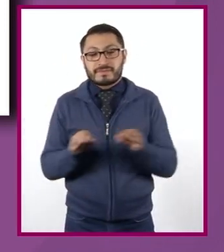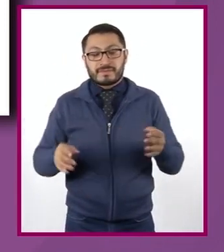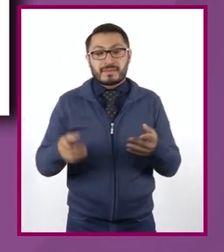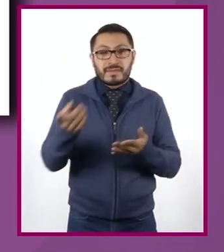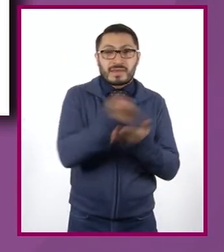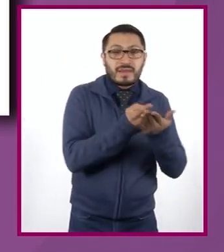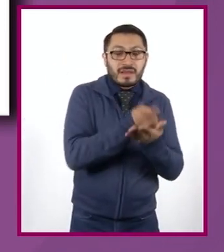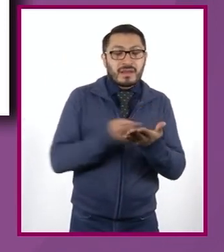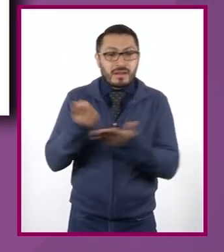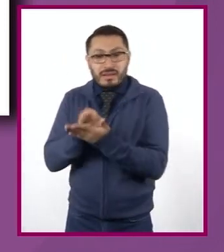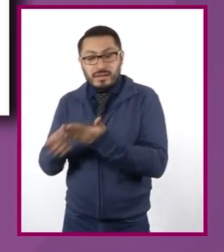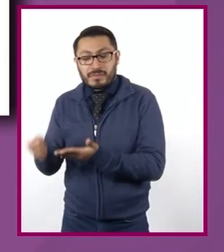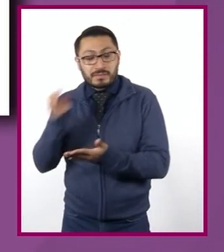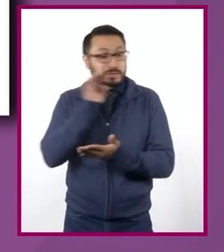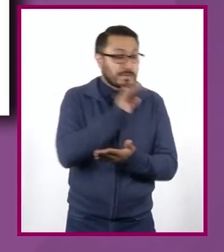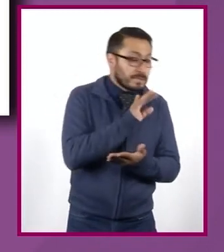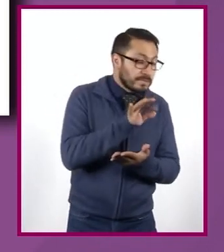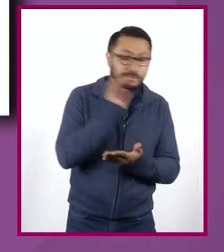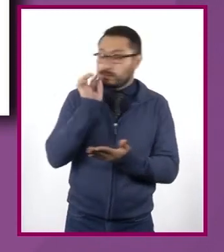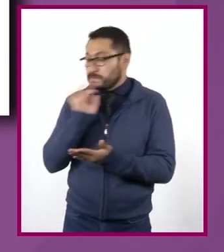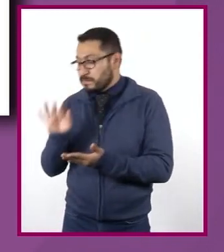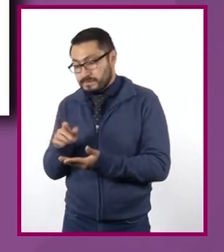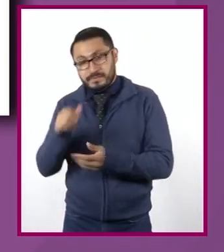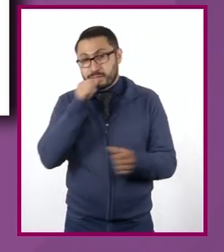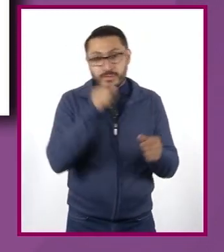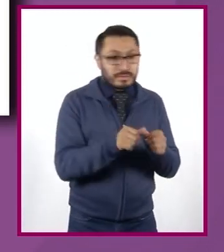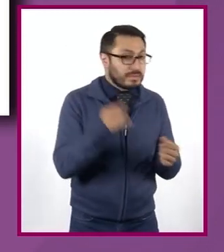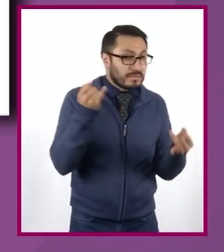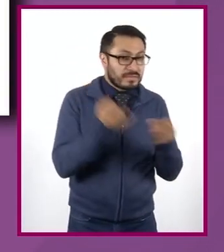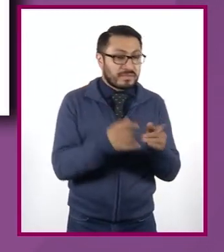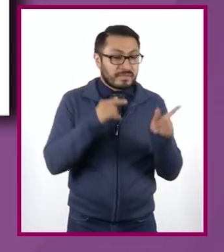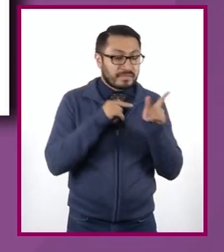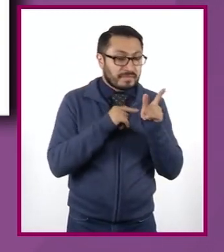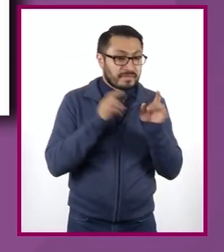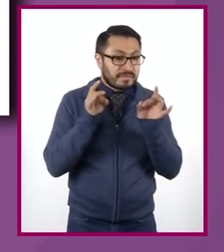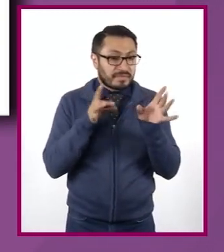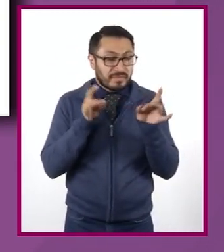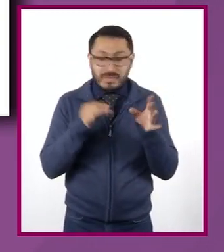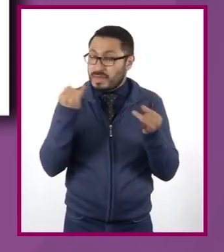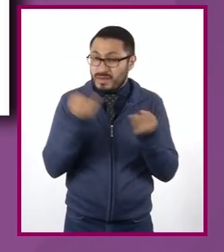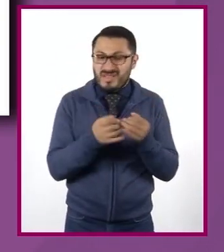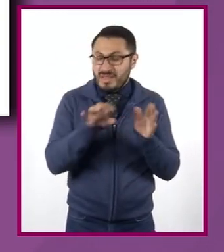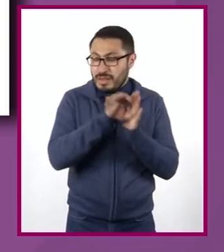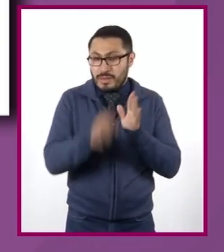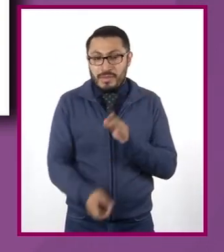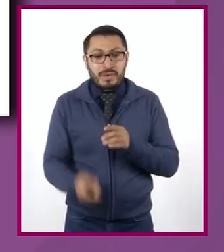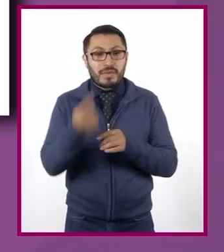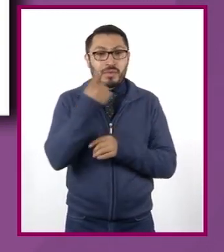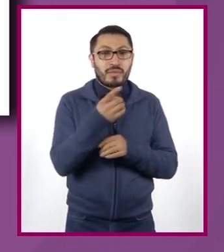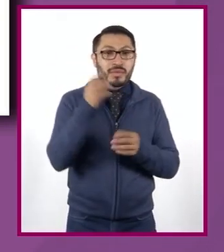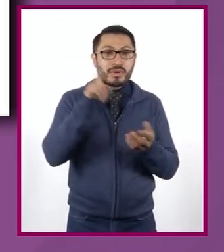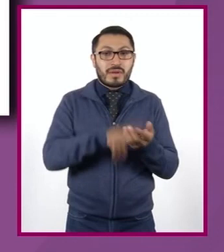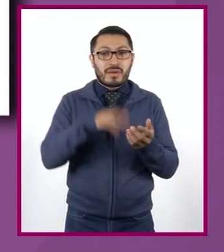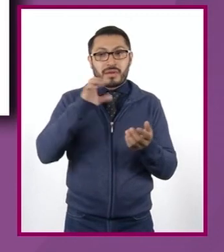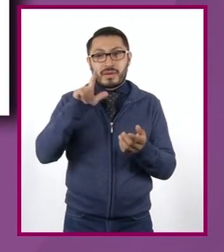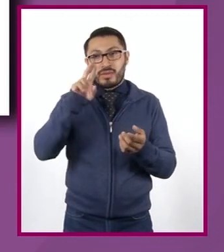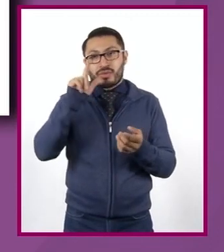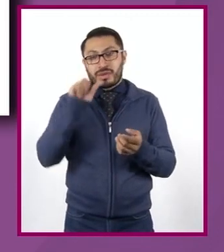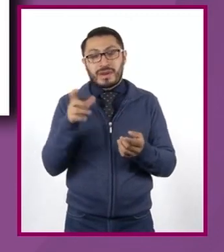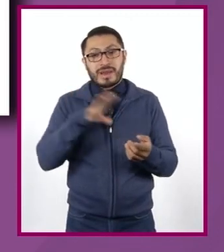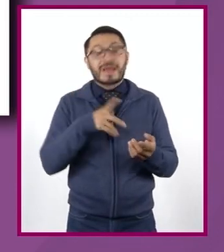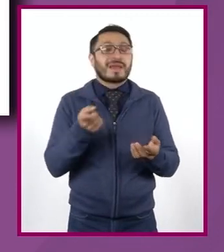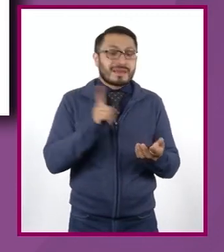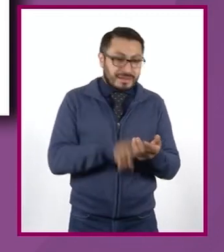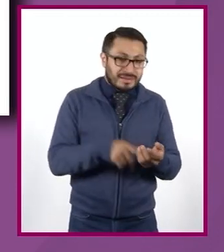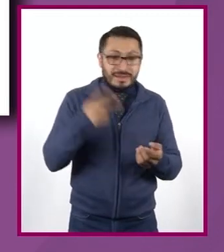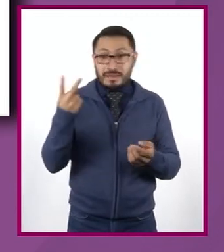hay que leerlos siguiendo las letras, así como las flechas, que indican en este caso que una célula lo tiene y las